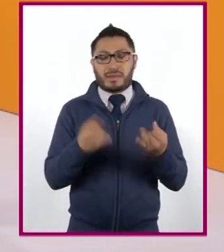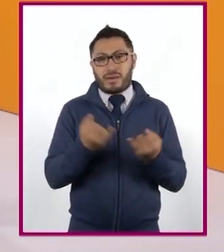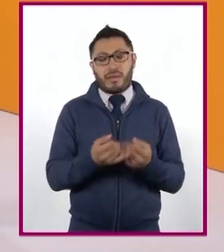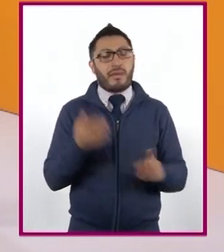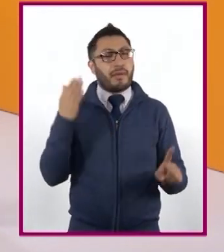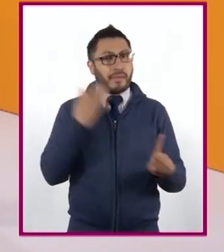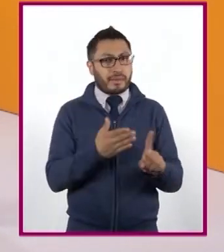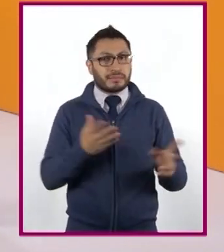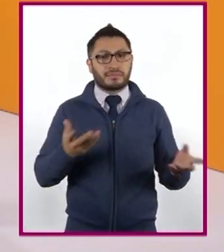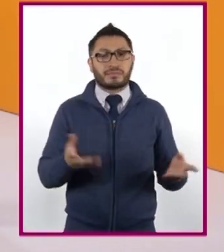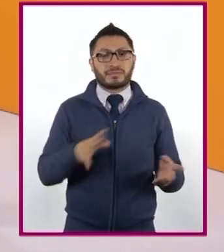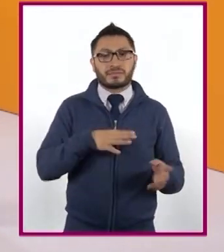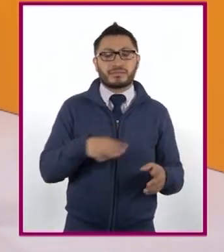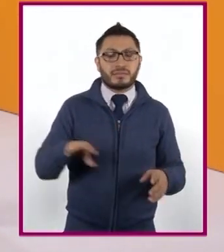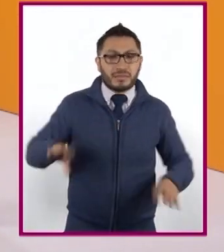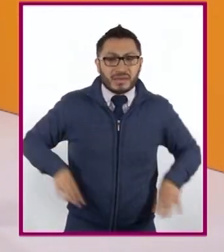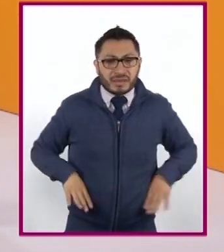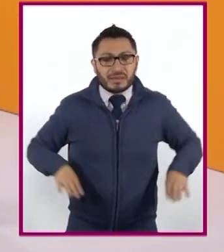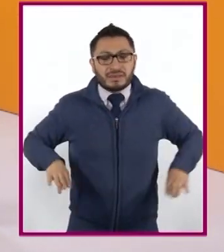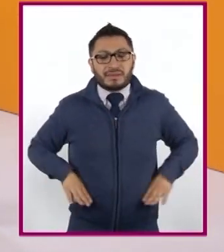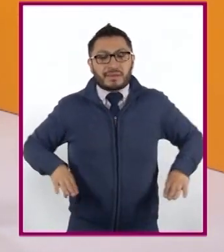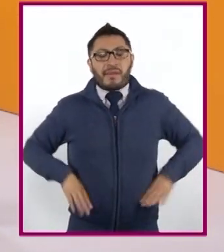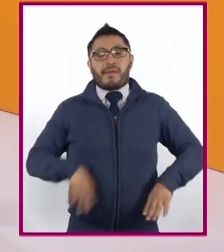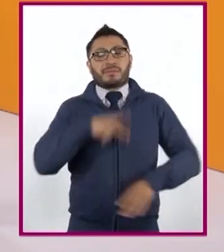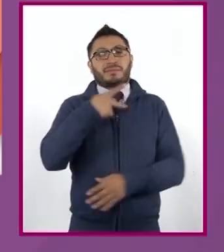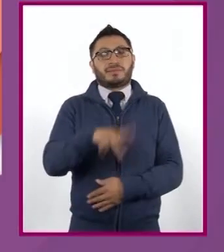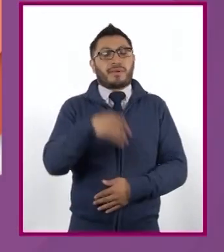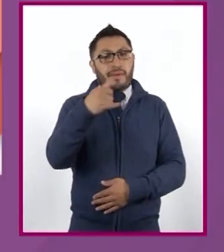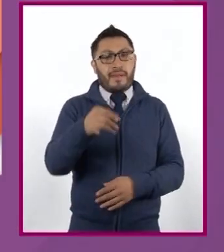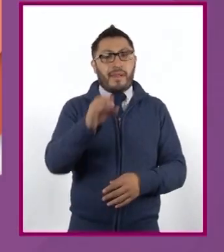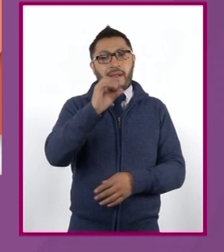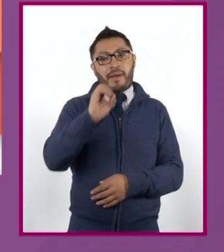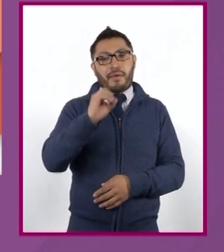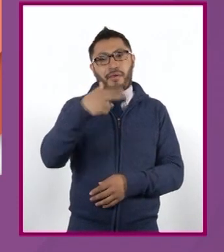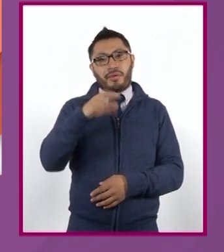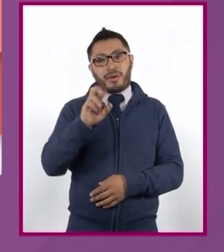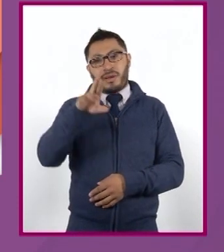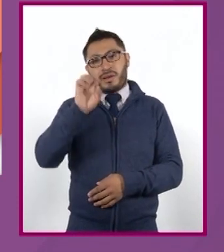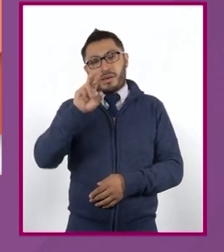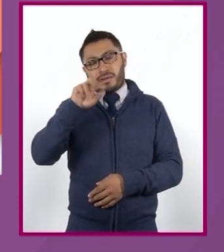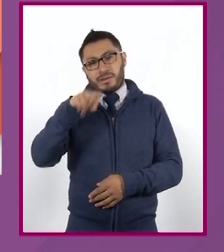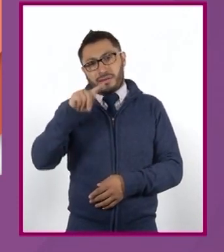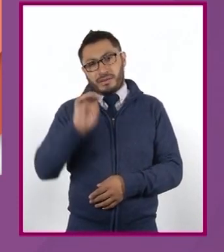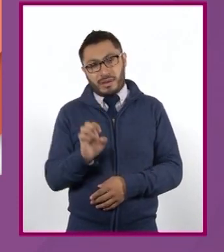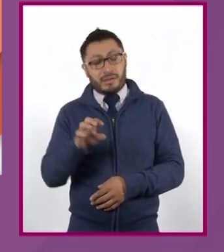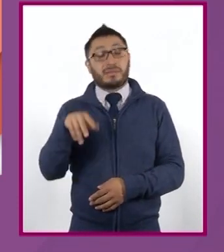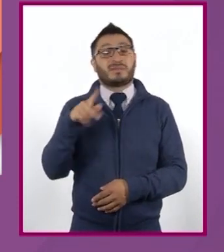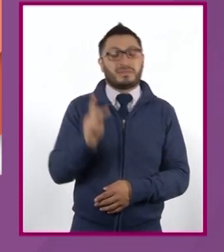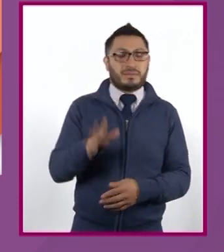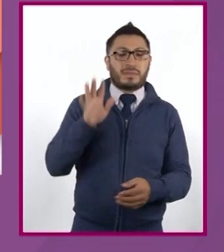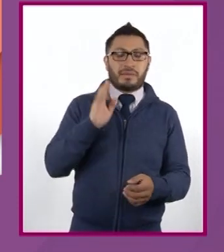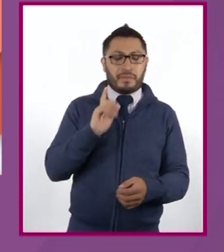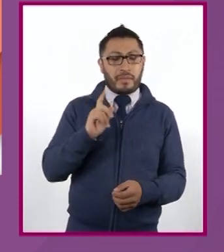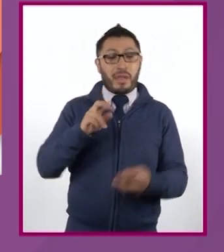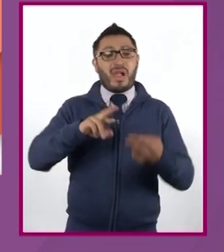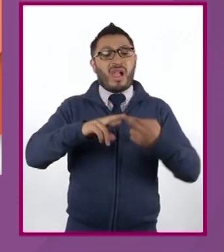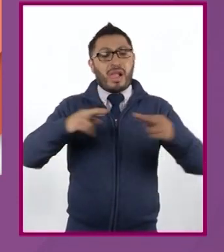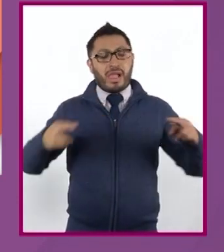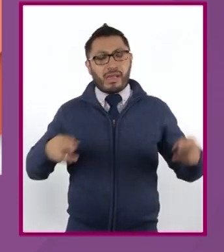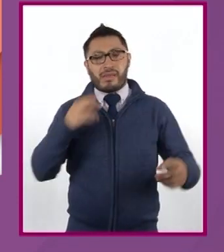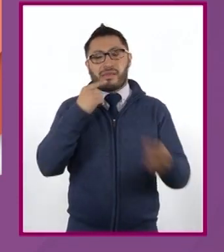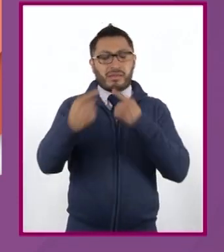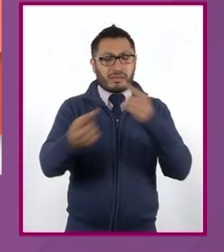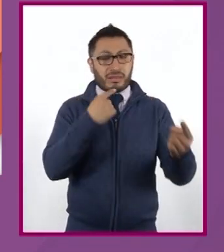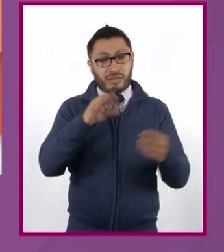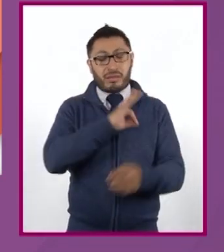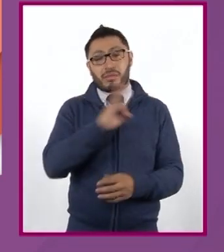que tenga un estilo propio y que sea coherente. Ahora bien, los recursos discursivos pueden